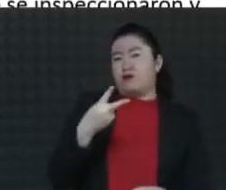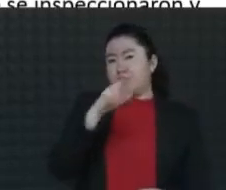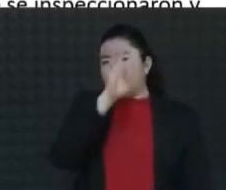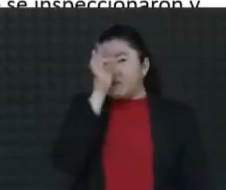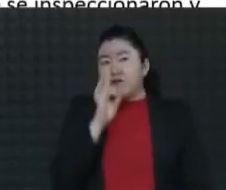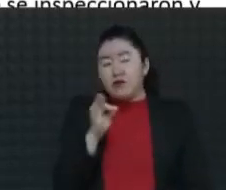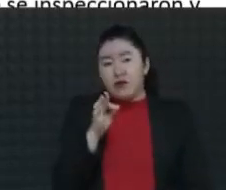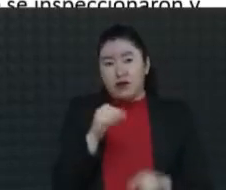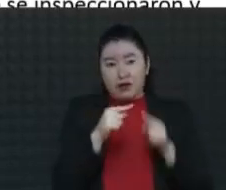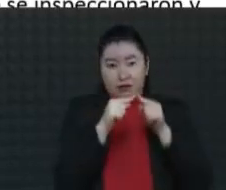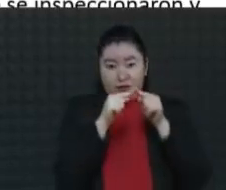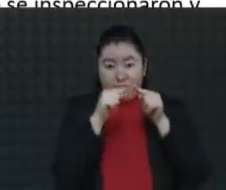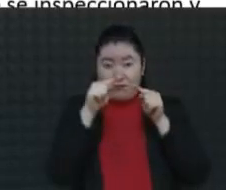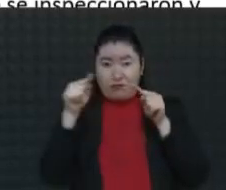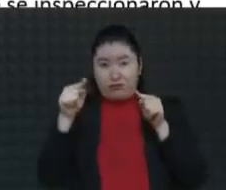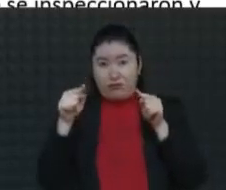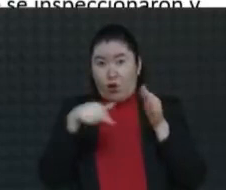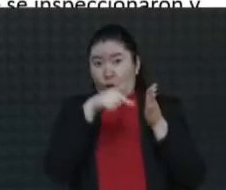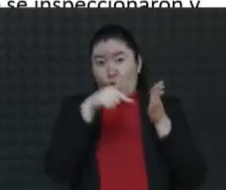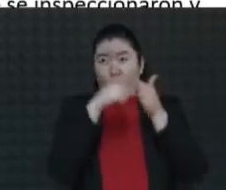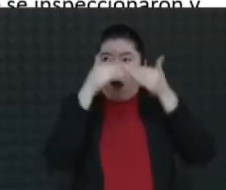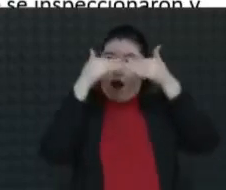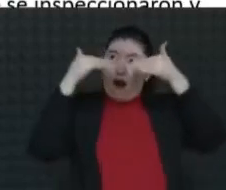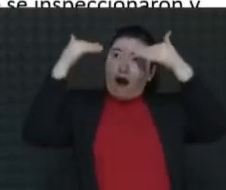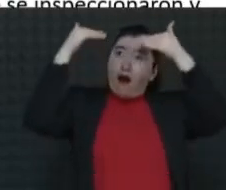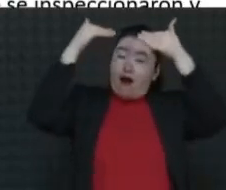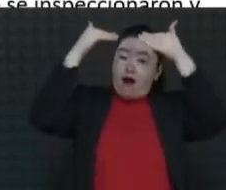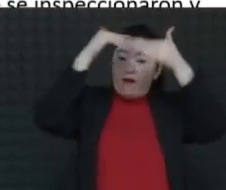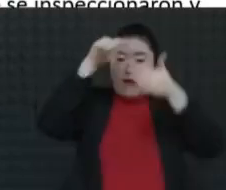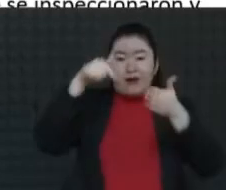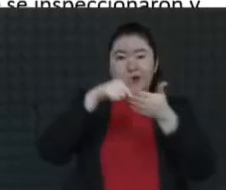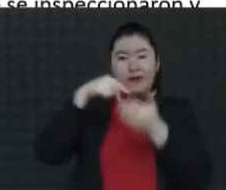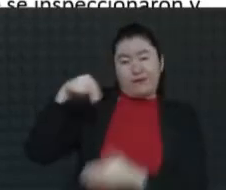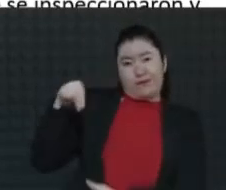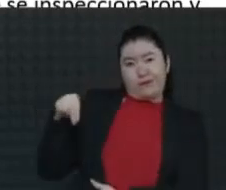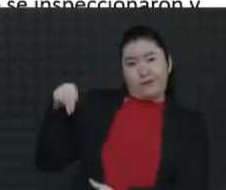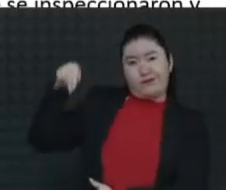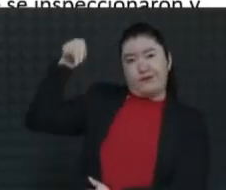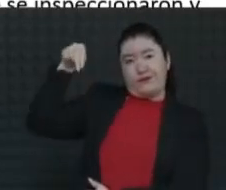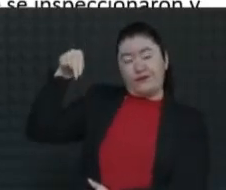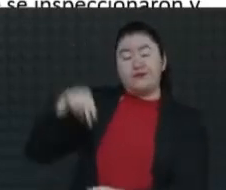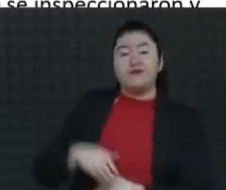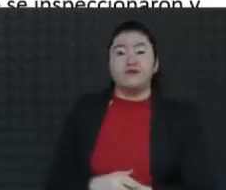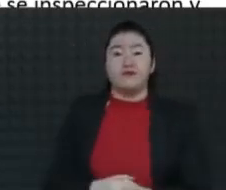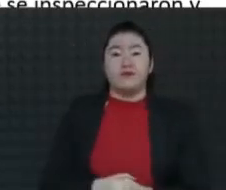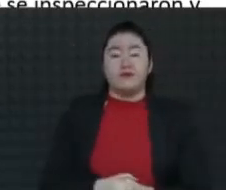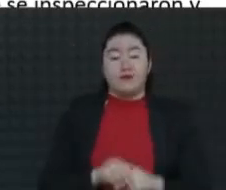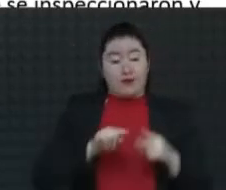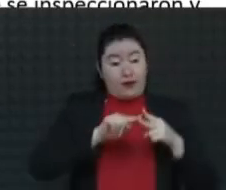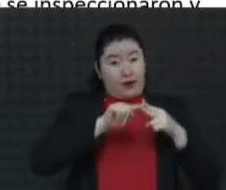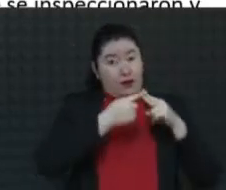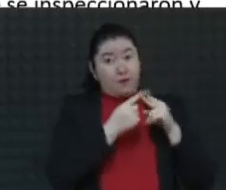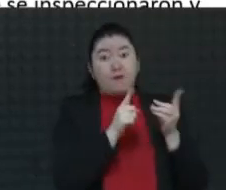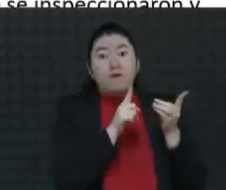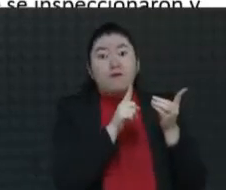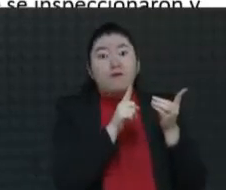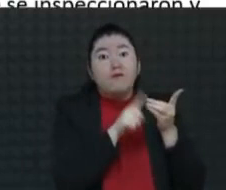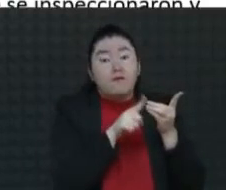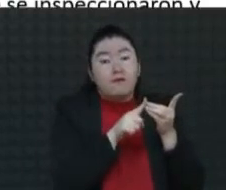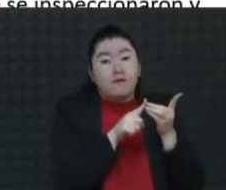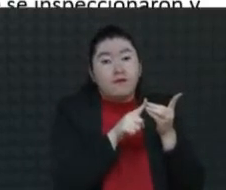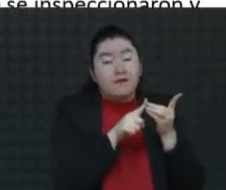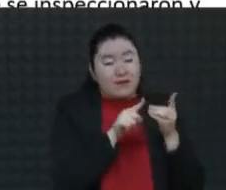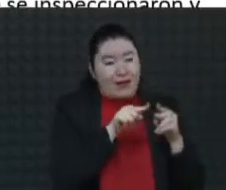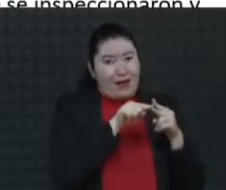del área transversal del cordón superior en el lado norte del marco transversal central. La grieta inició desde la punta de